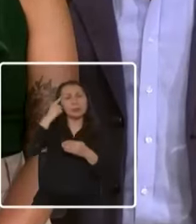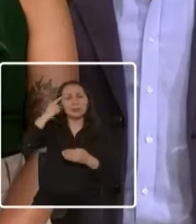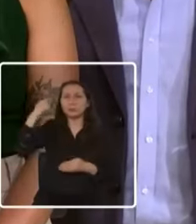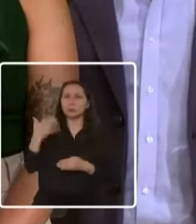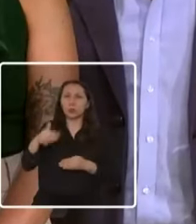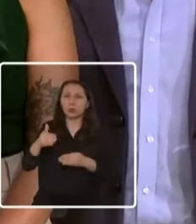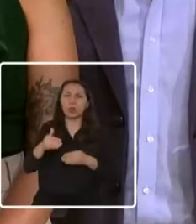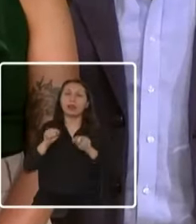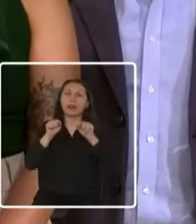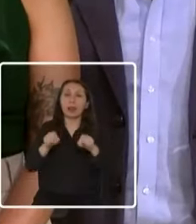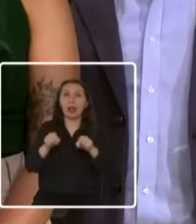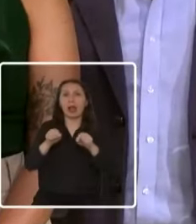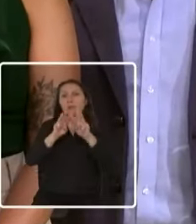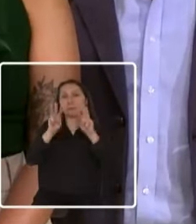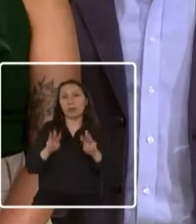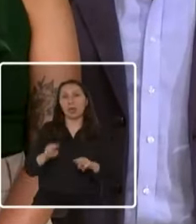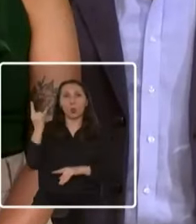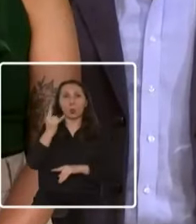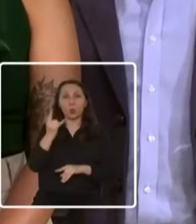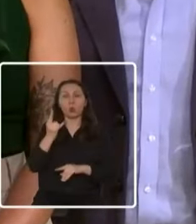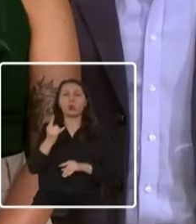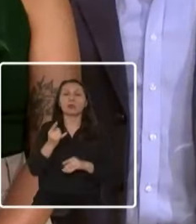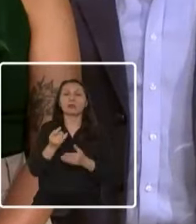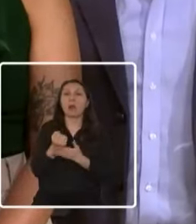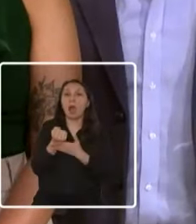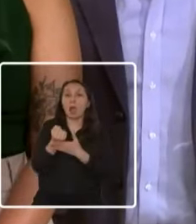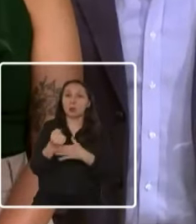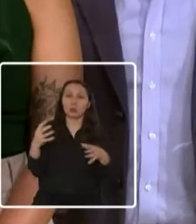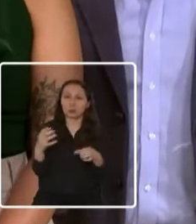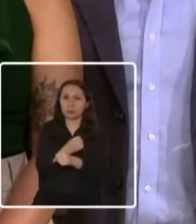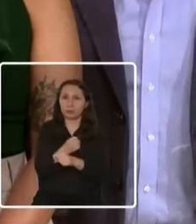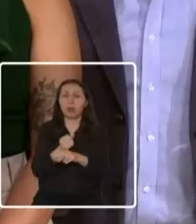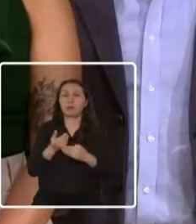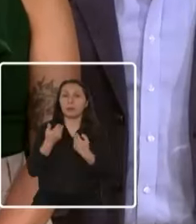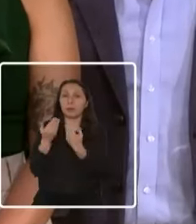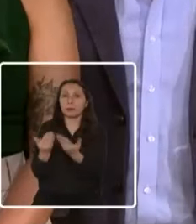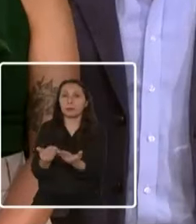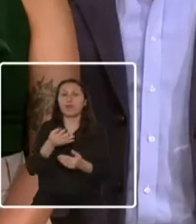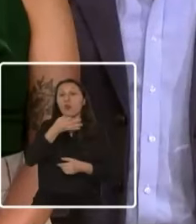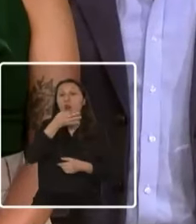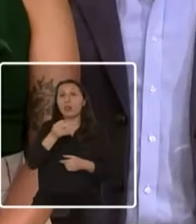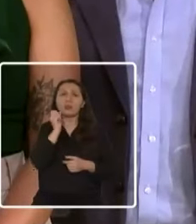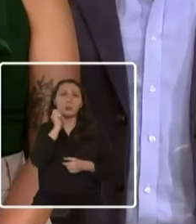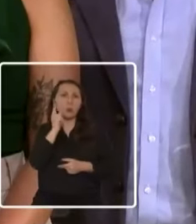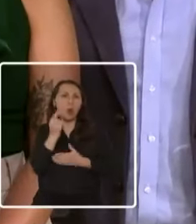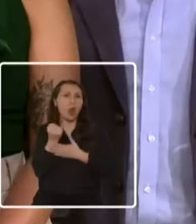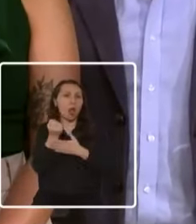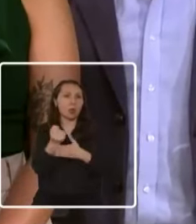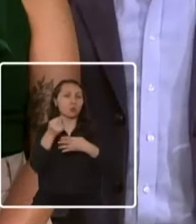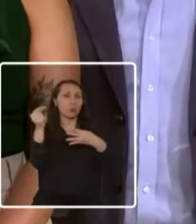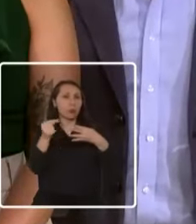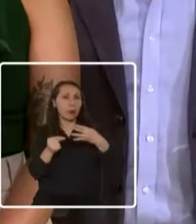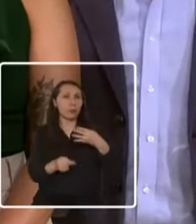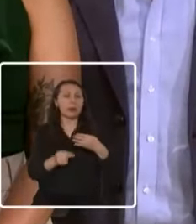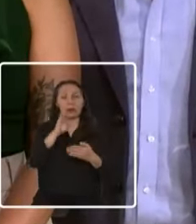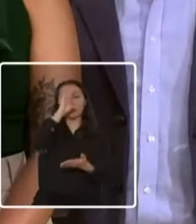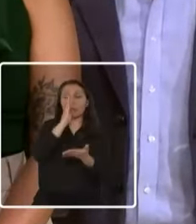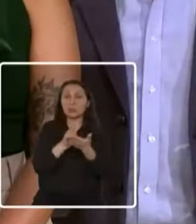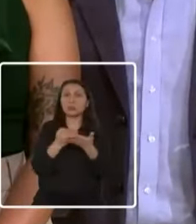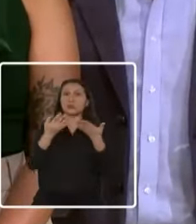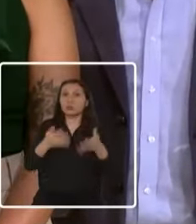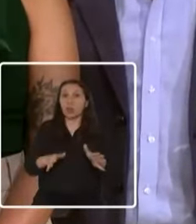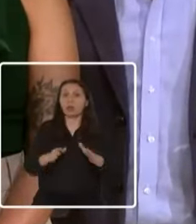son indispensables en el marco de esta emergencia, considerar como ayudas tempranas, y quiero mencionarlas, y en aquellas que hemos tomado